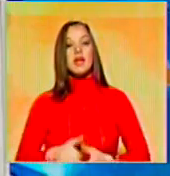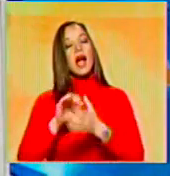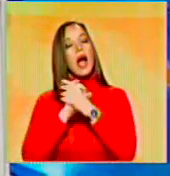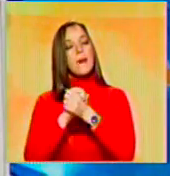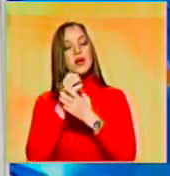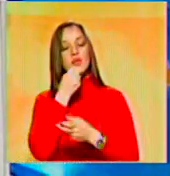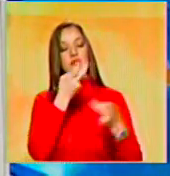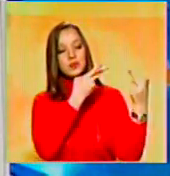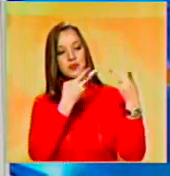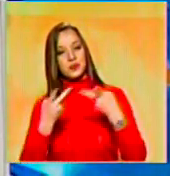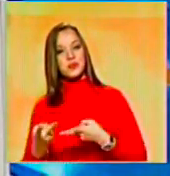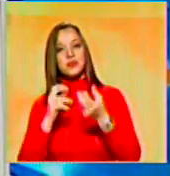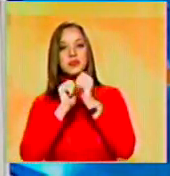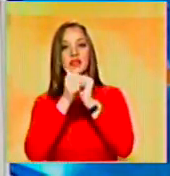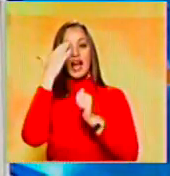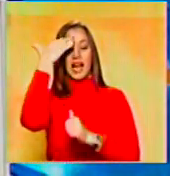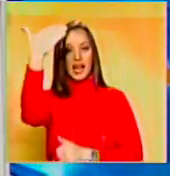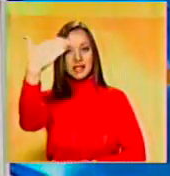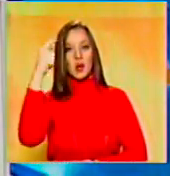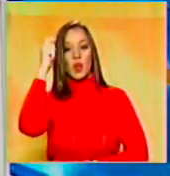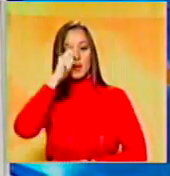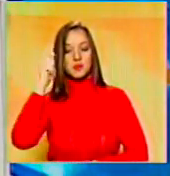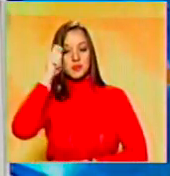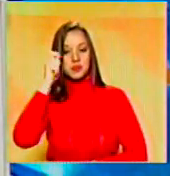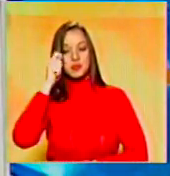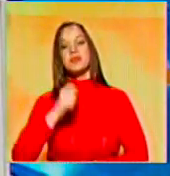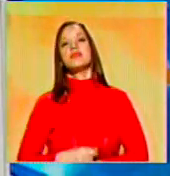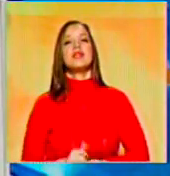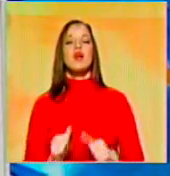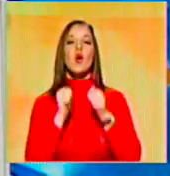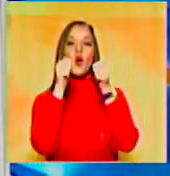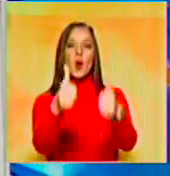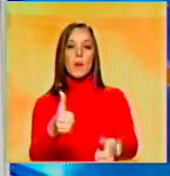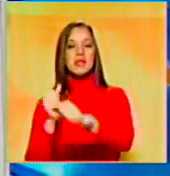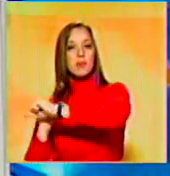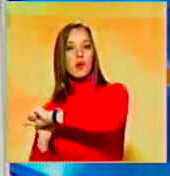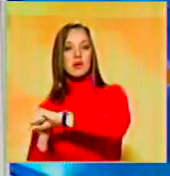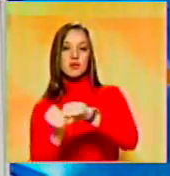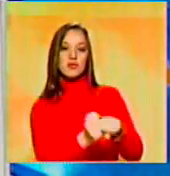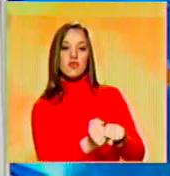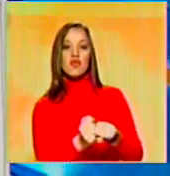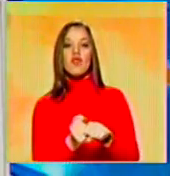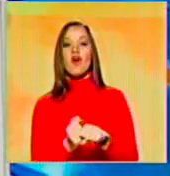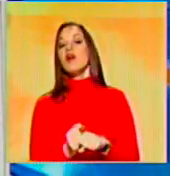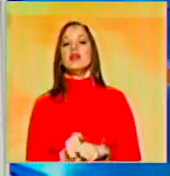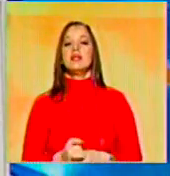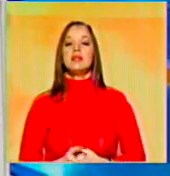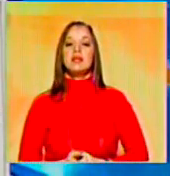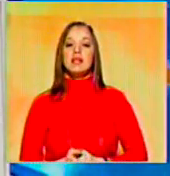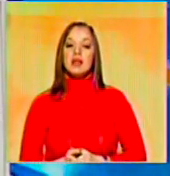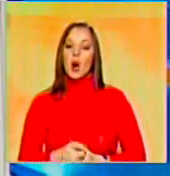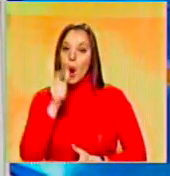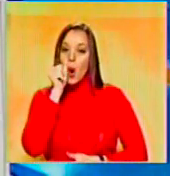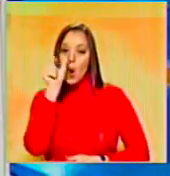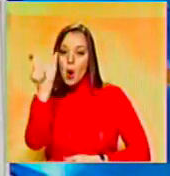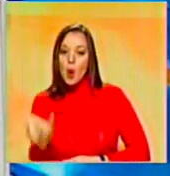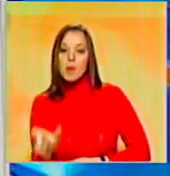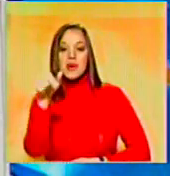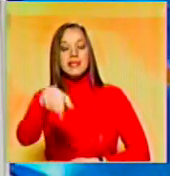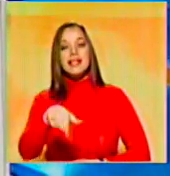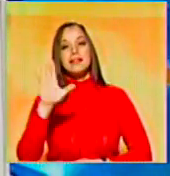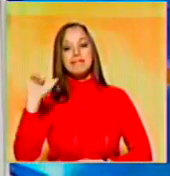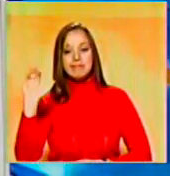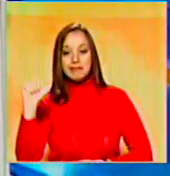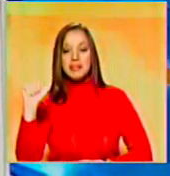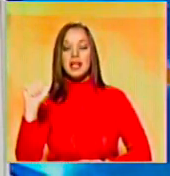Amigos, bienvenidos a Los Deportes. Les saluda Tony Citadino. Comenzamos con el béisbol de las Grandes Ligas y hay que hacerlo con Derek Jeter, quien se despidió a lo